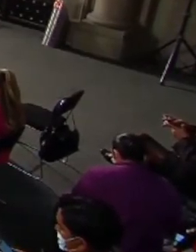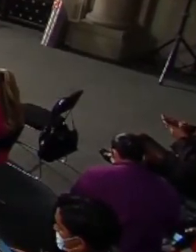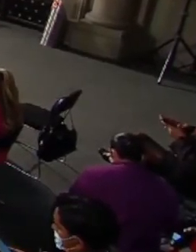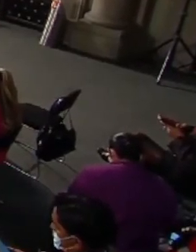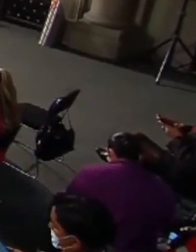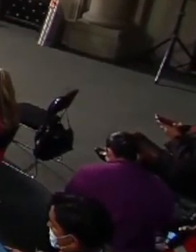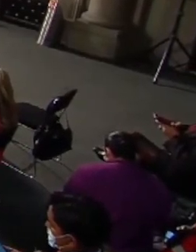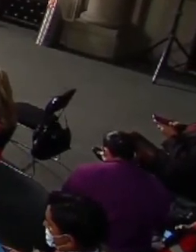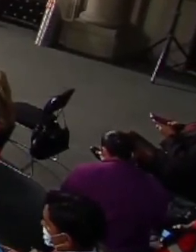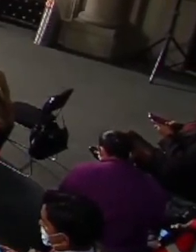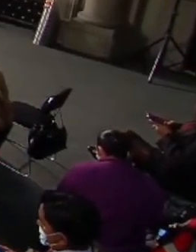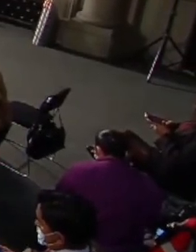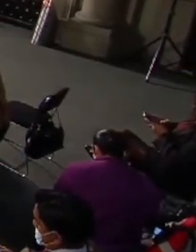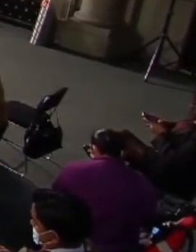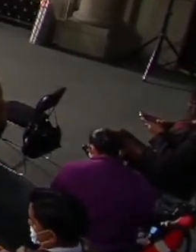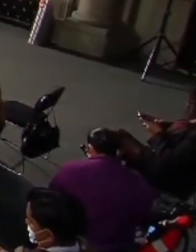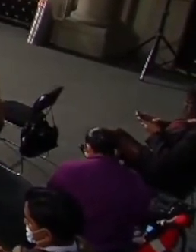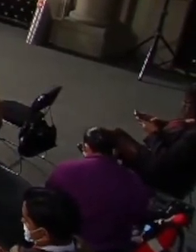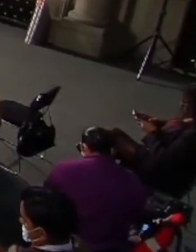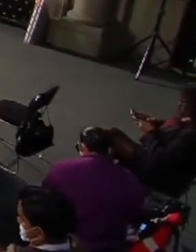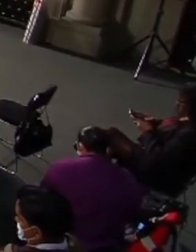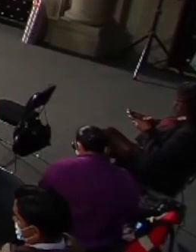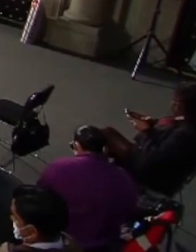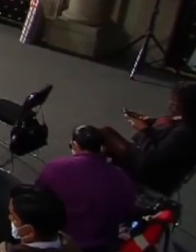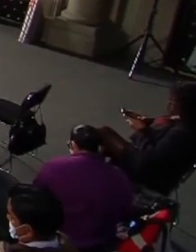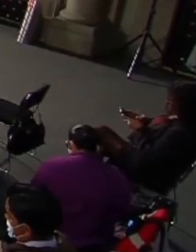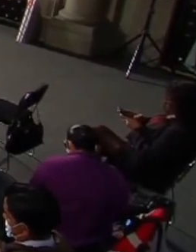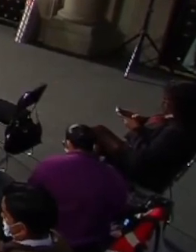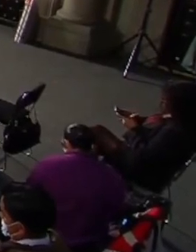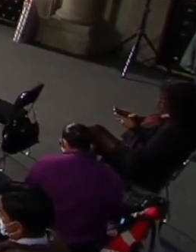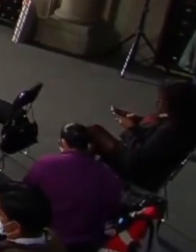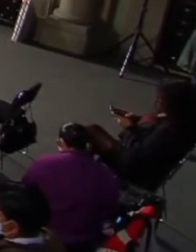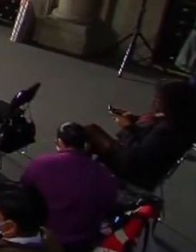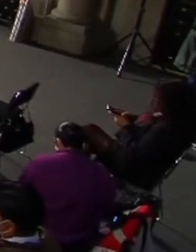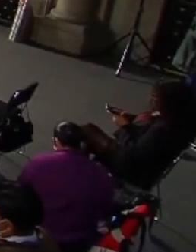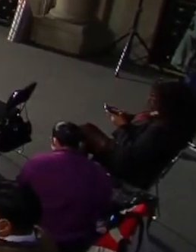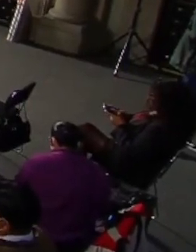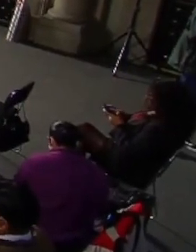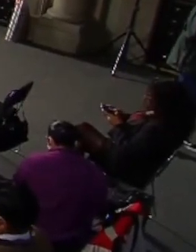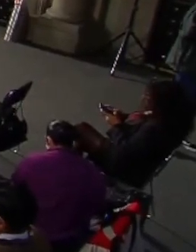es pues hacerlo de nuevo,